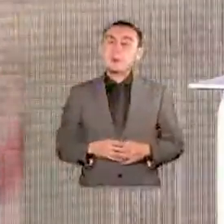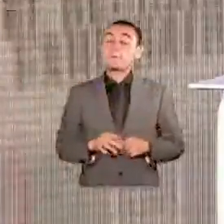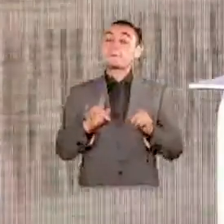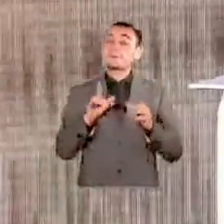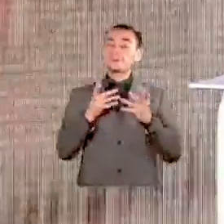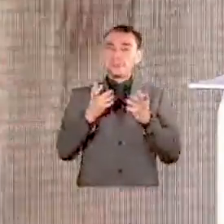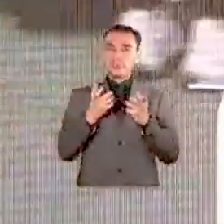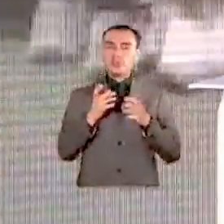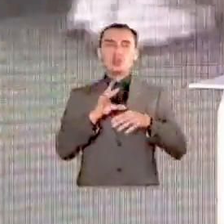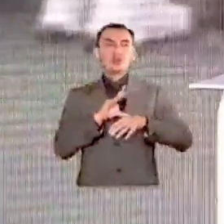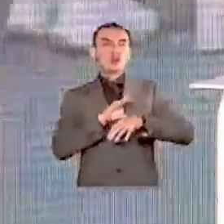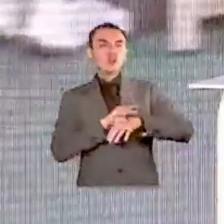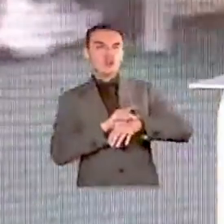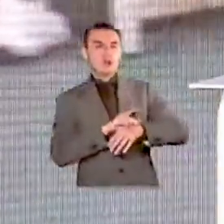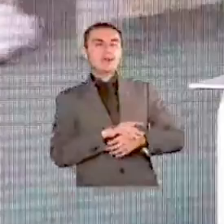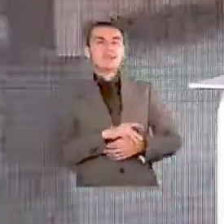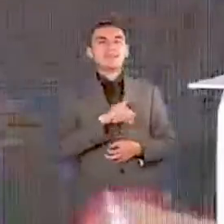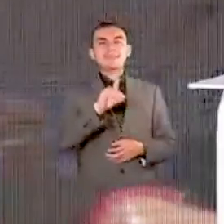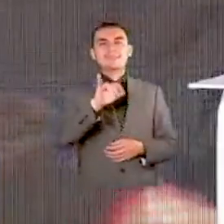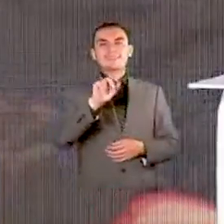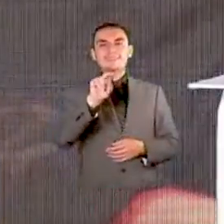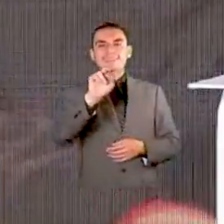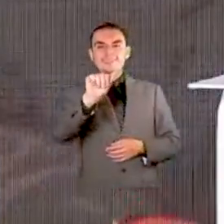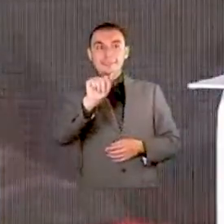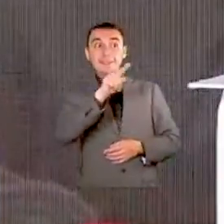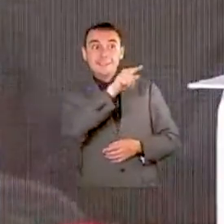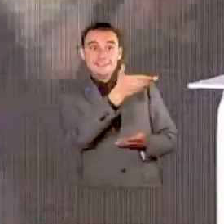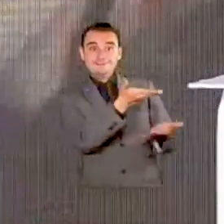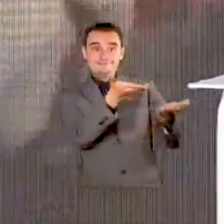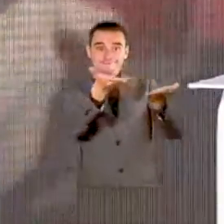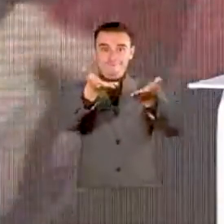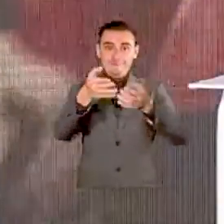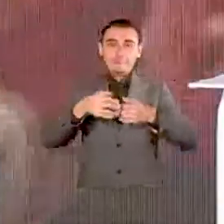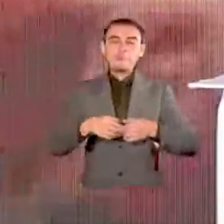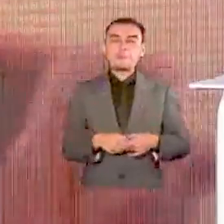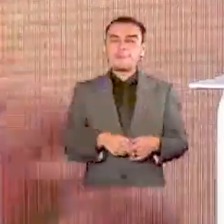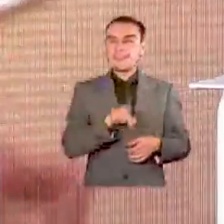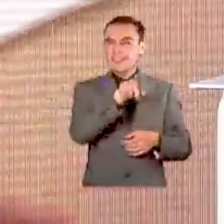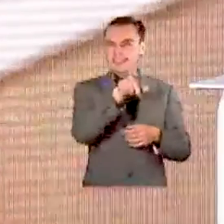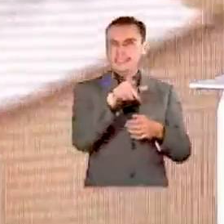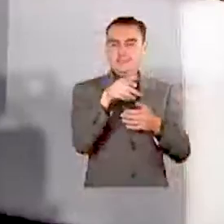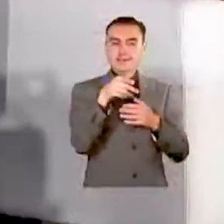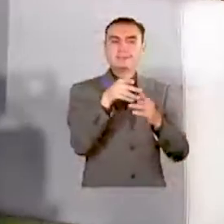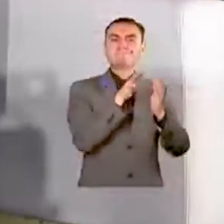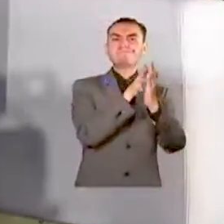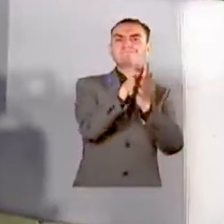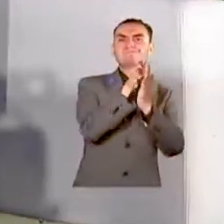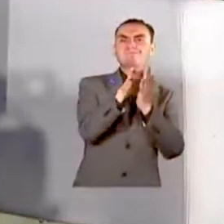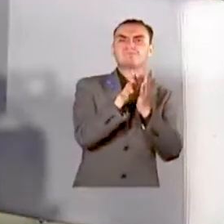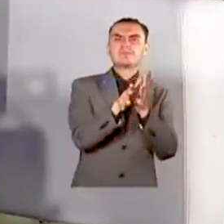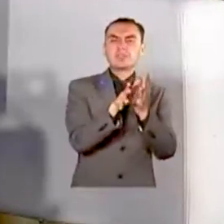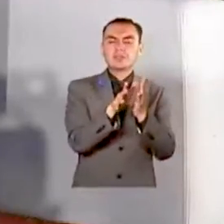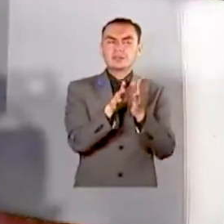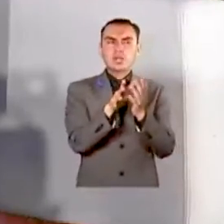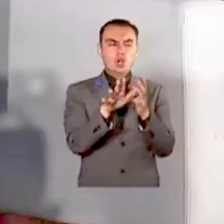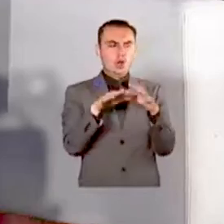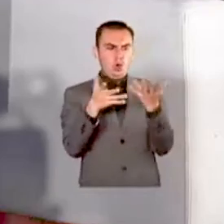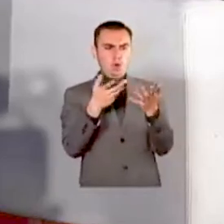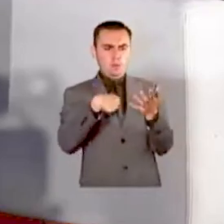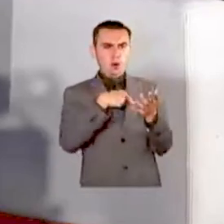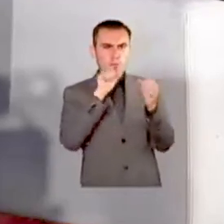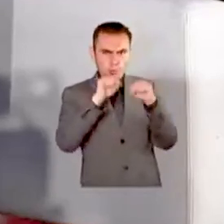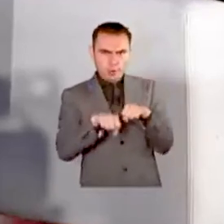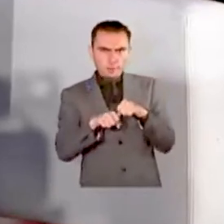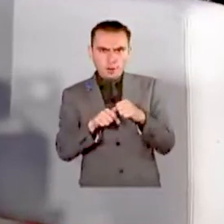yo quiero que sea la doctora Diana Ojeda, Diana Margarita Ojeda, quien nos cuente cómo fue que pudimos